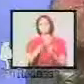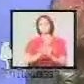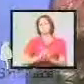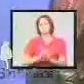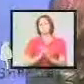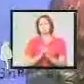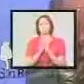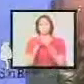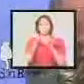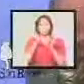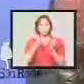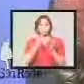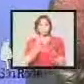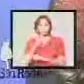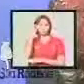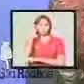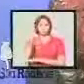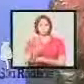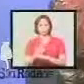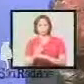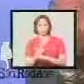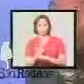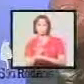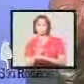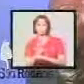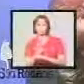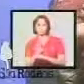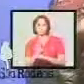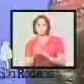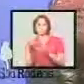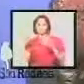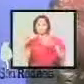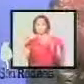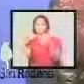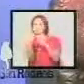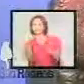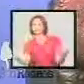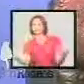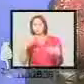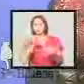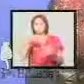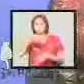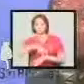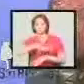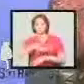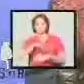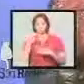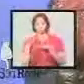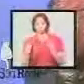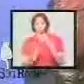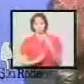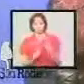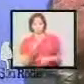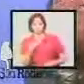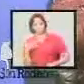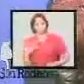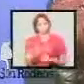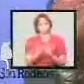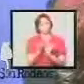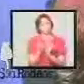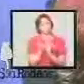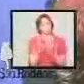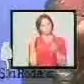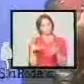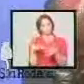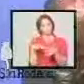está dirigiendo el futuro del banco? ¿Cuál es la expectativa que se tiene en este momento? Darle una respuesta a